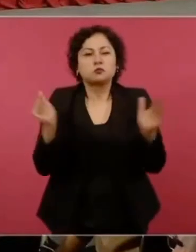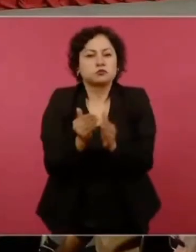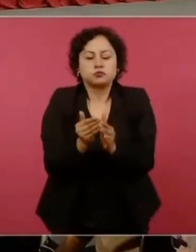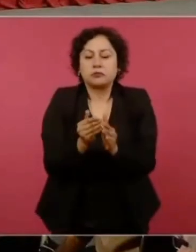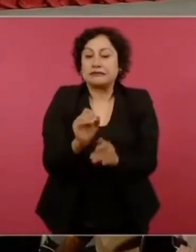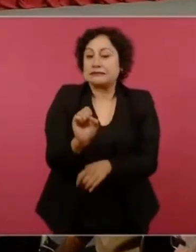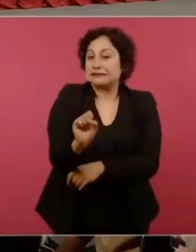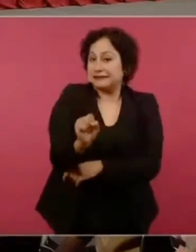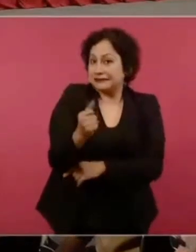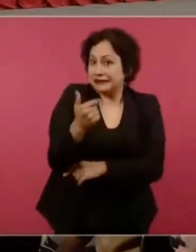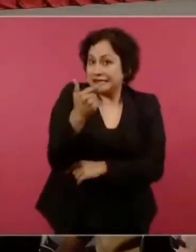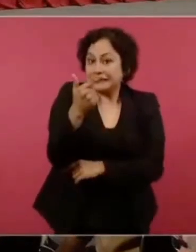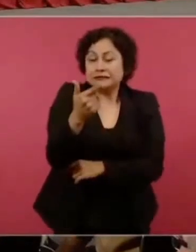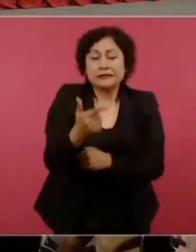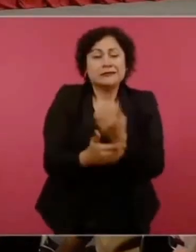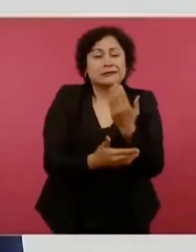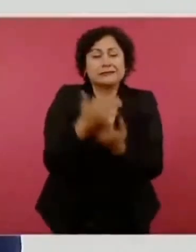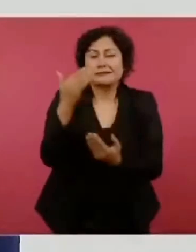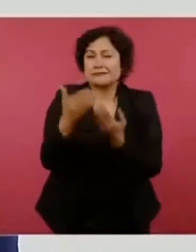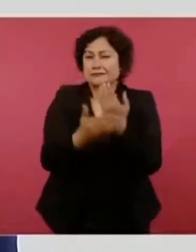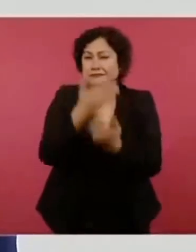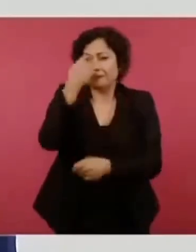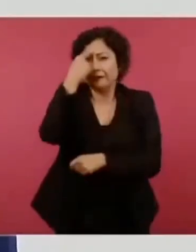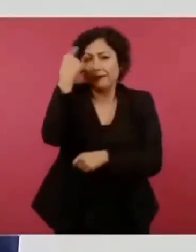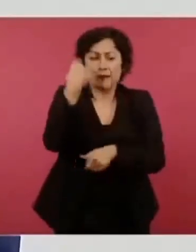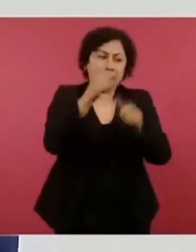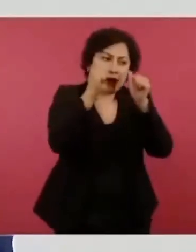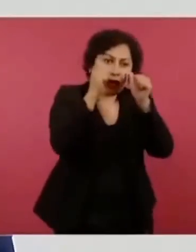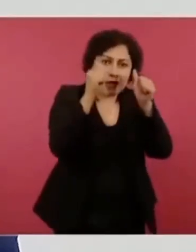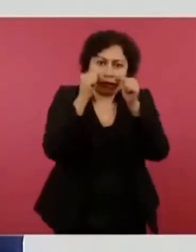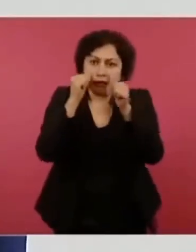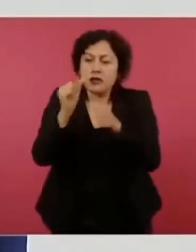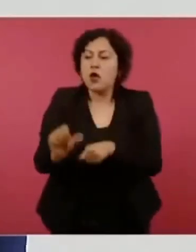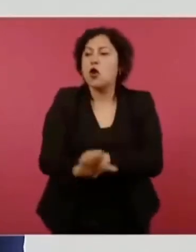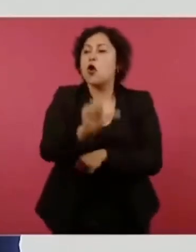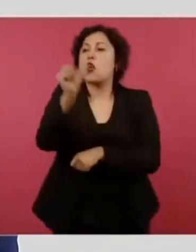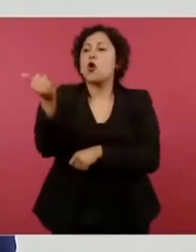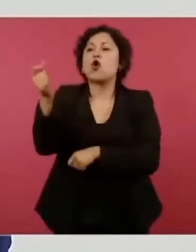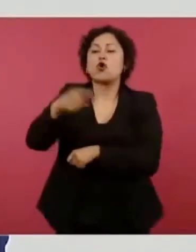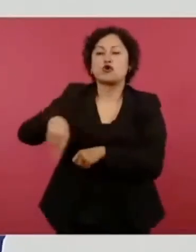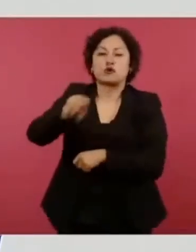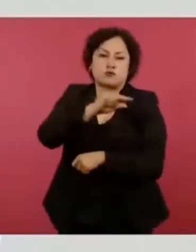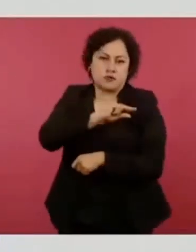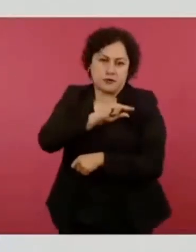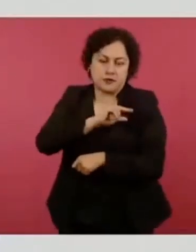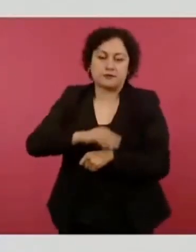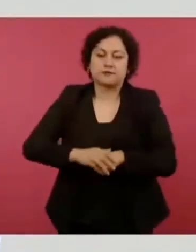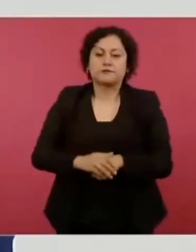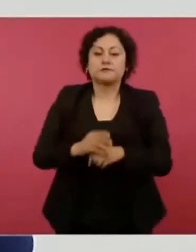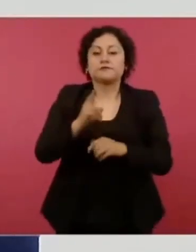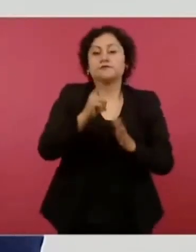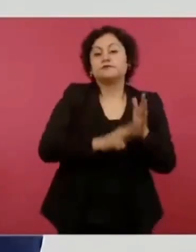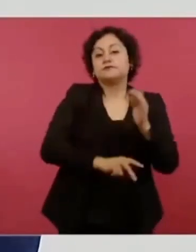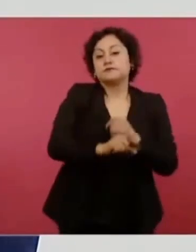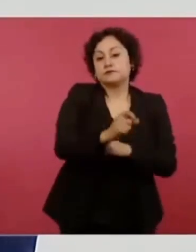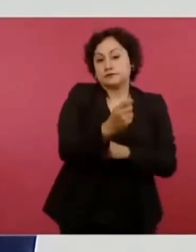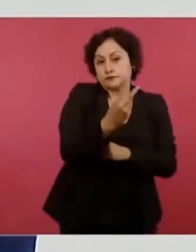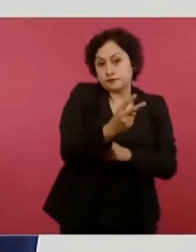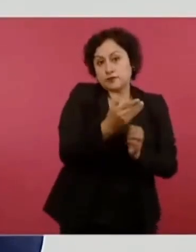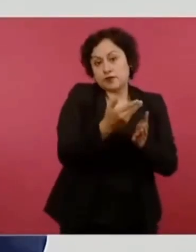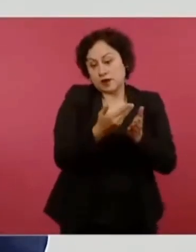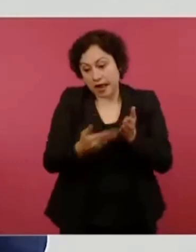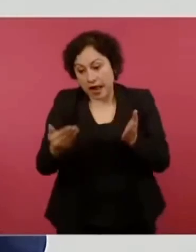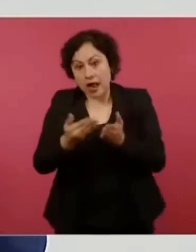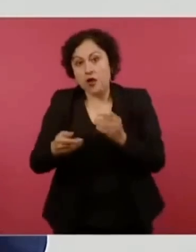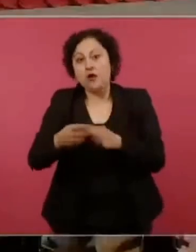67 prestadores de servicios de salud públicos y muchos más privados. De 2022 a la fecha, el 31 de agosto que se